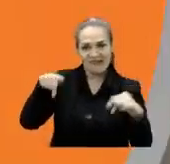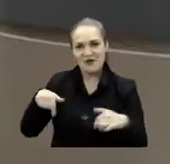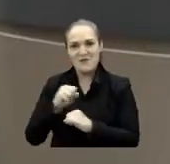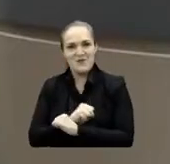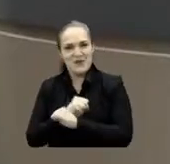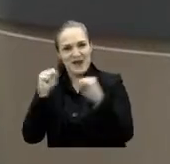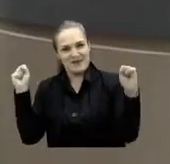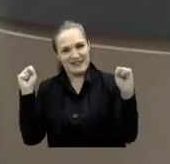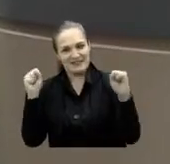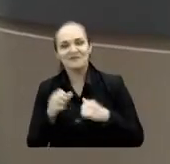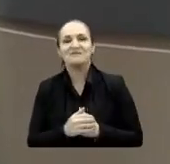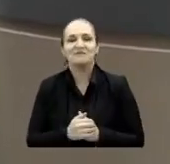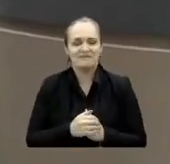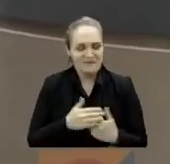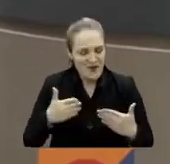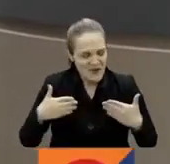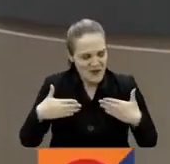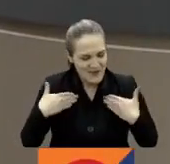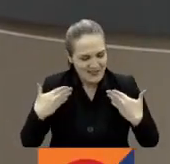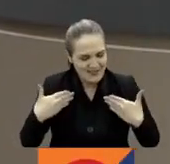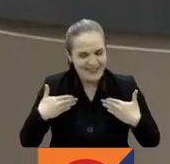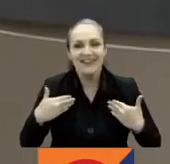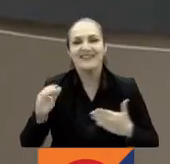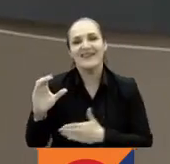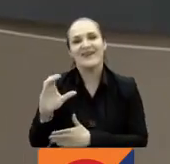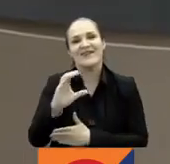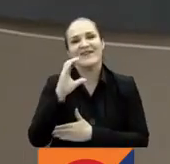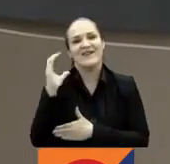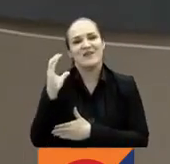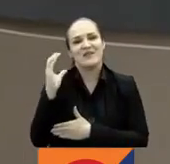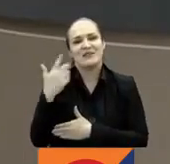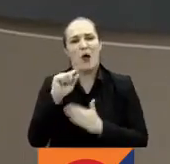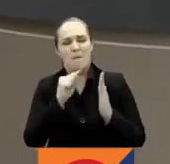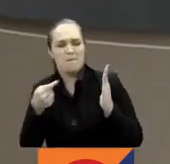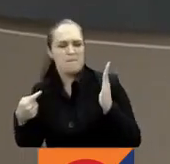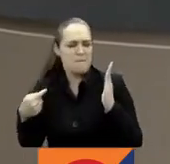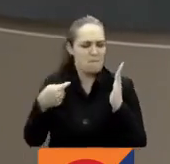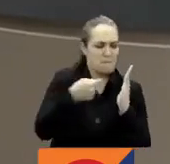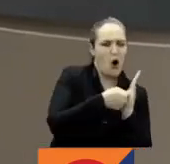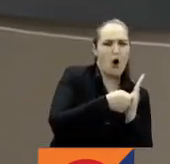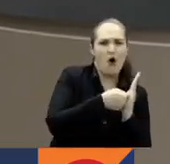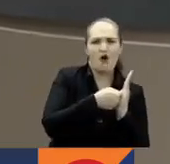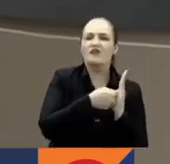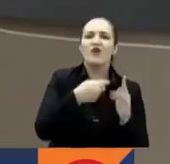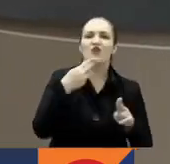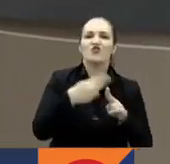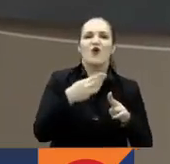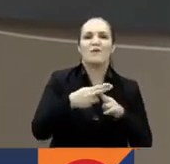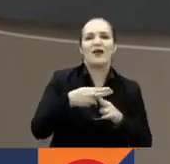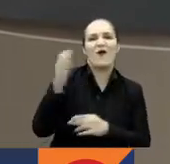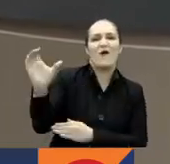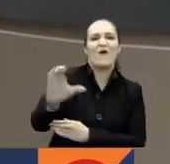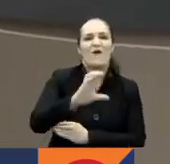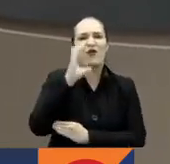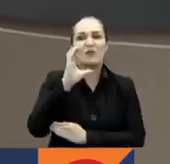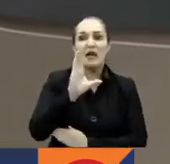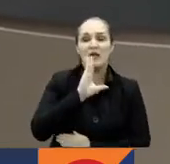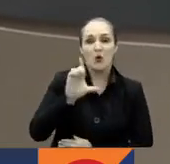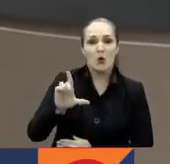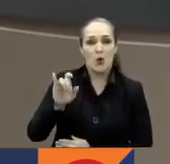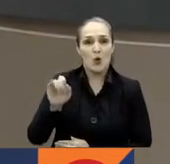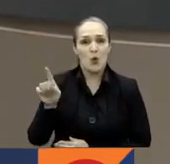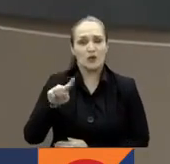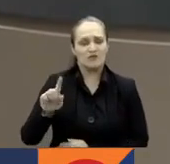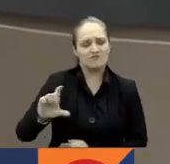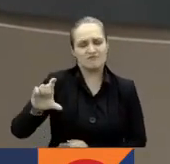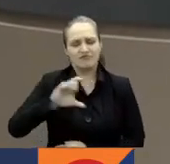familia deportiva de Colombia, porque ya tenemos inscrito el nombre de uno de nuestros representantes en la galería de los vencedores con medalla